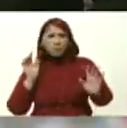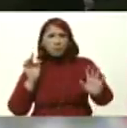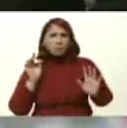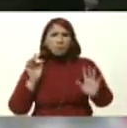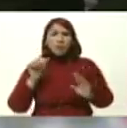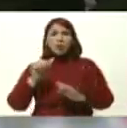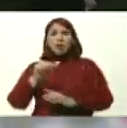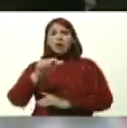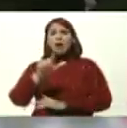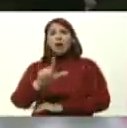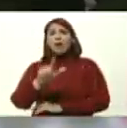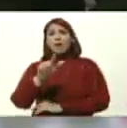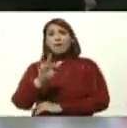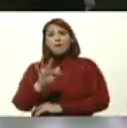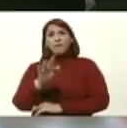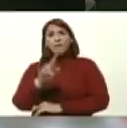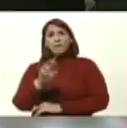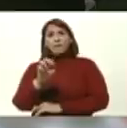Alfredito